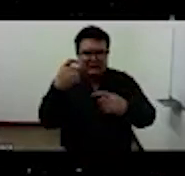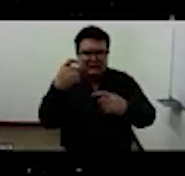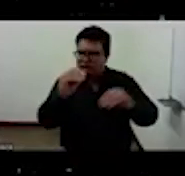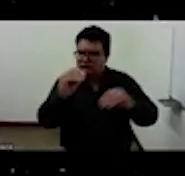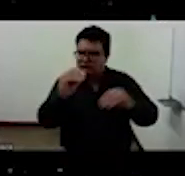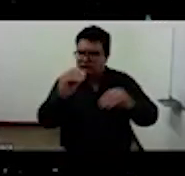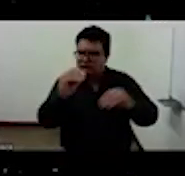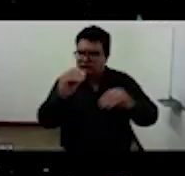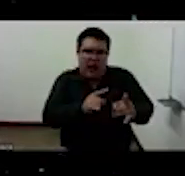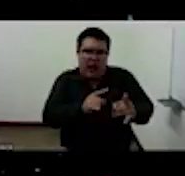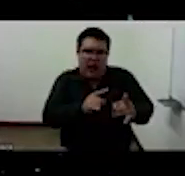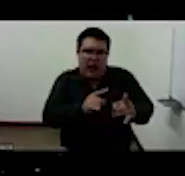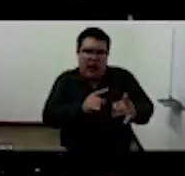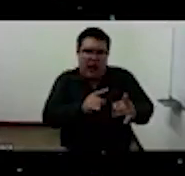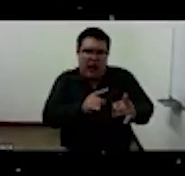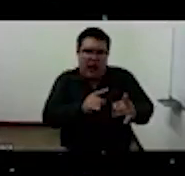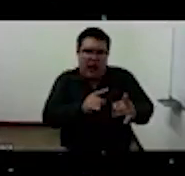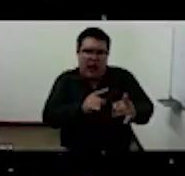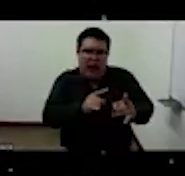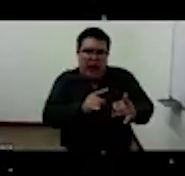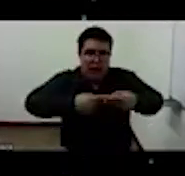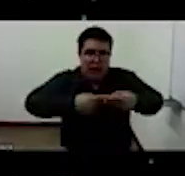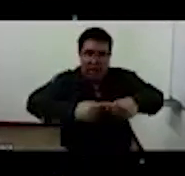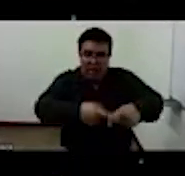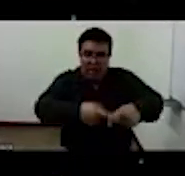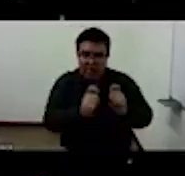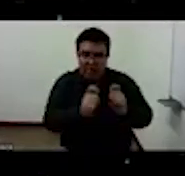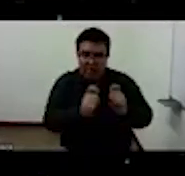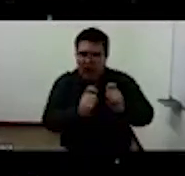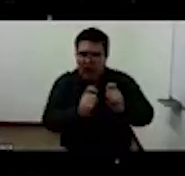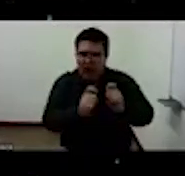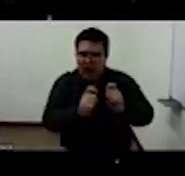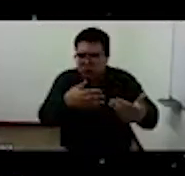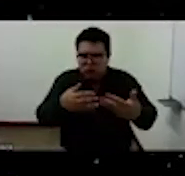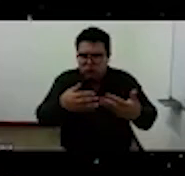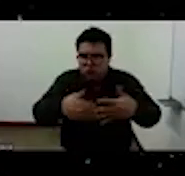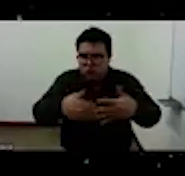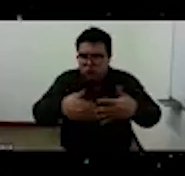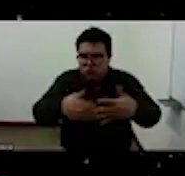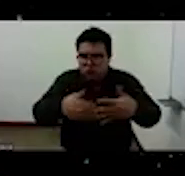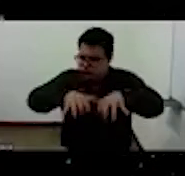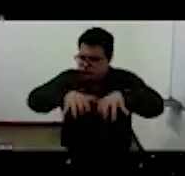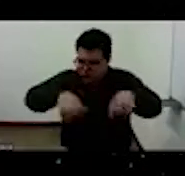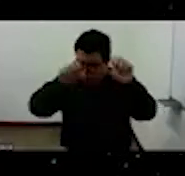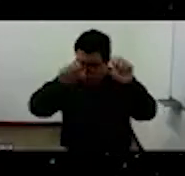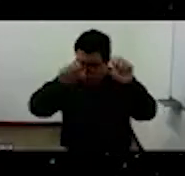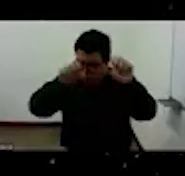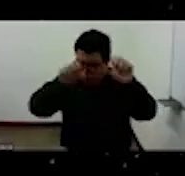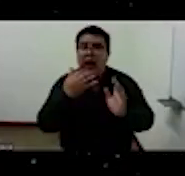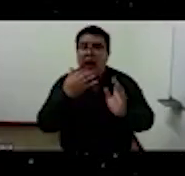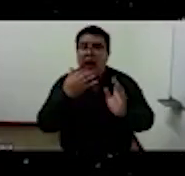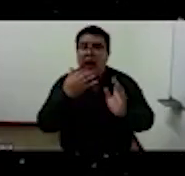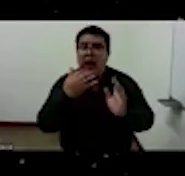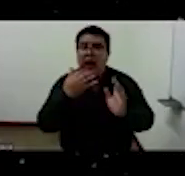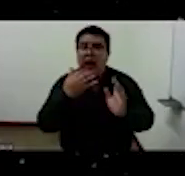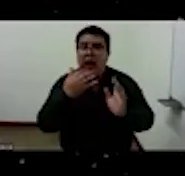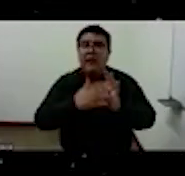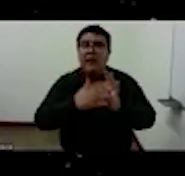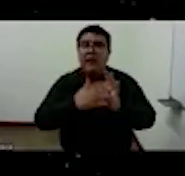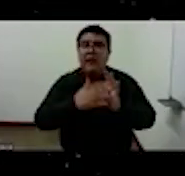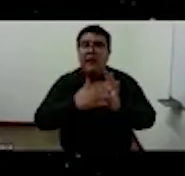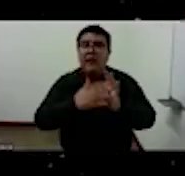a ninguna comunidad y puede ejercer este oficio. Por ejemplo, yo soy tejedora desde los 11